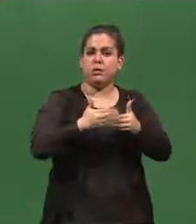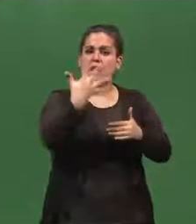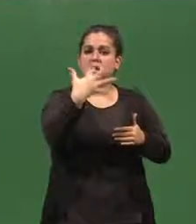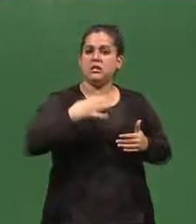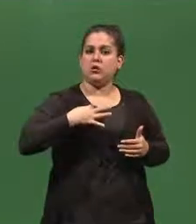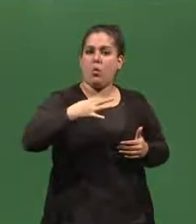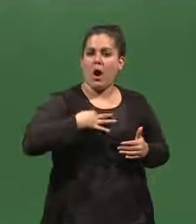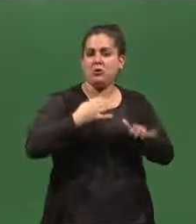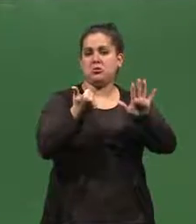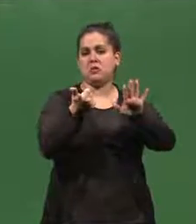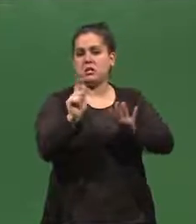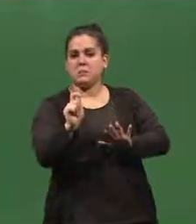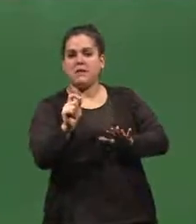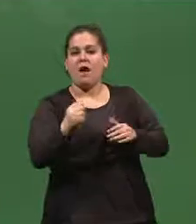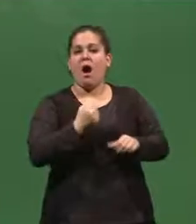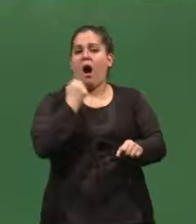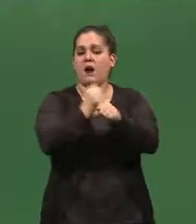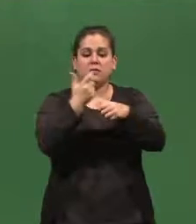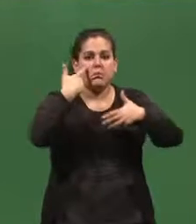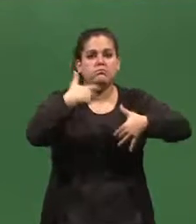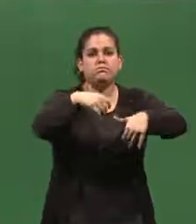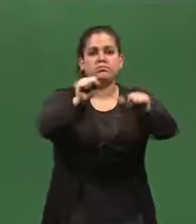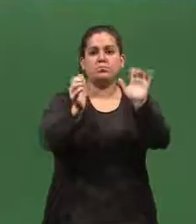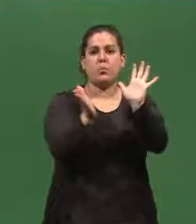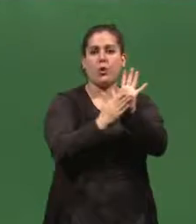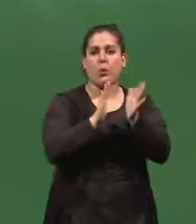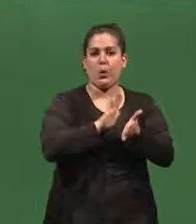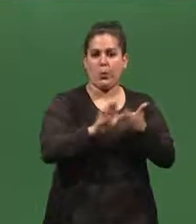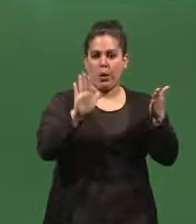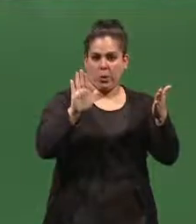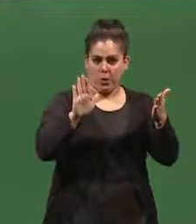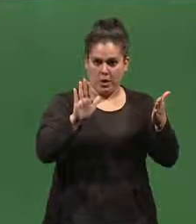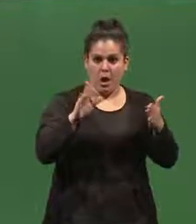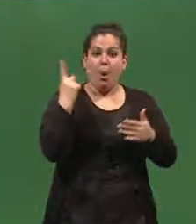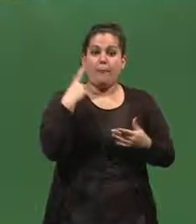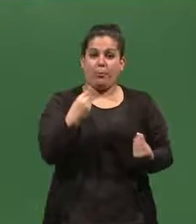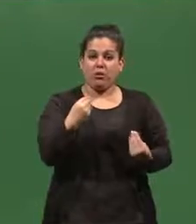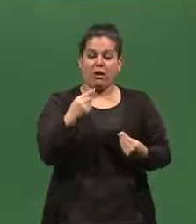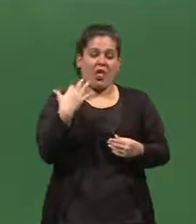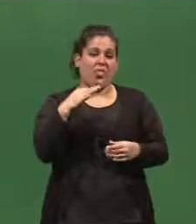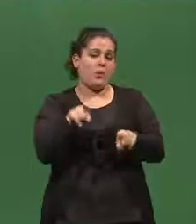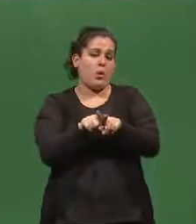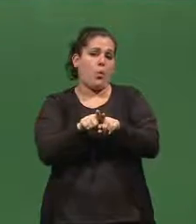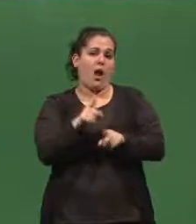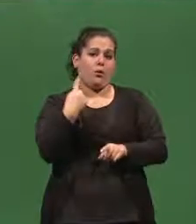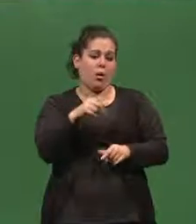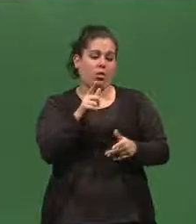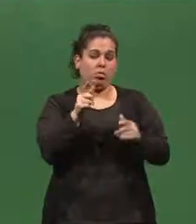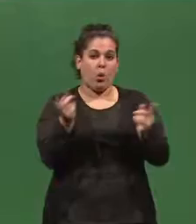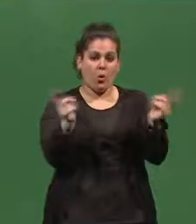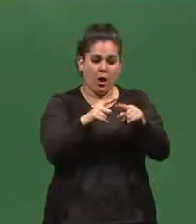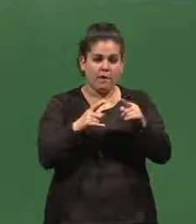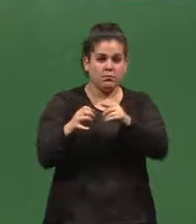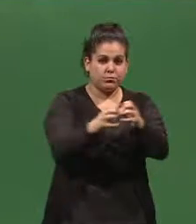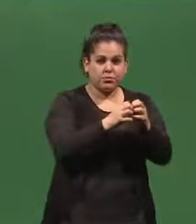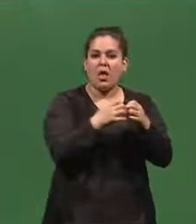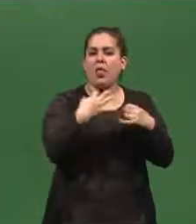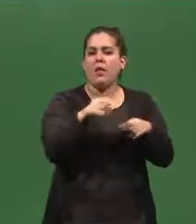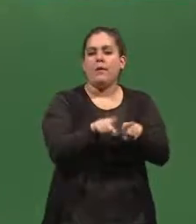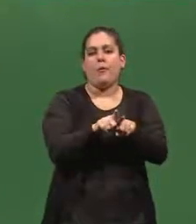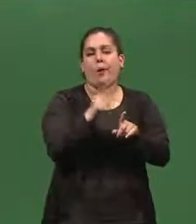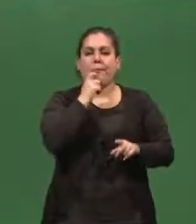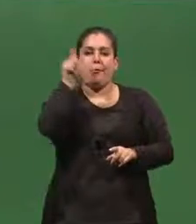fallo de su señoría, ¿no es cierto? Toda esta gente puede presentarse. El plazo es de 5 años, realmente... ¿A partir de la sentencia?